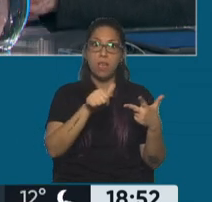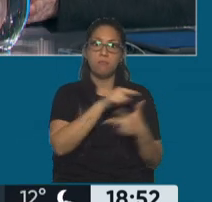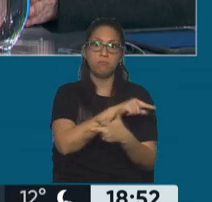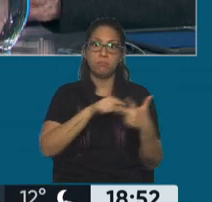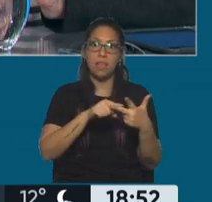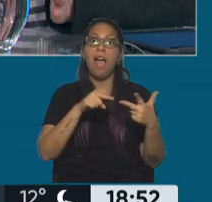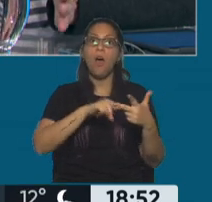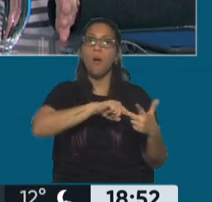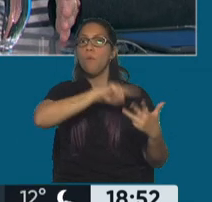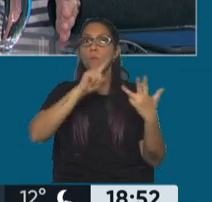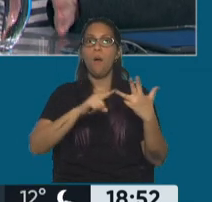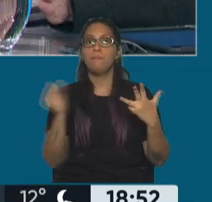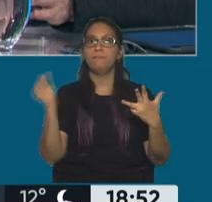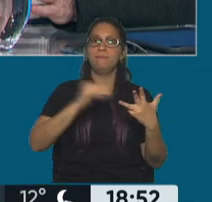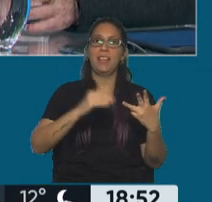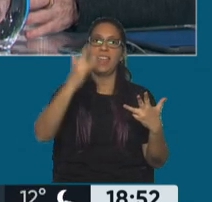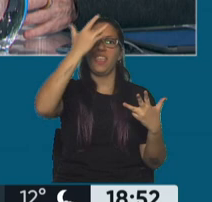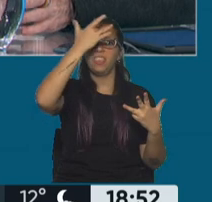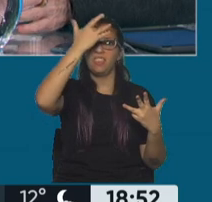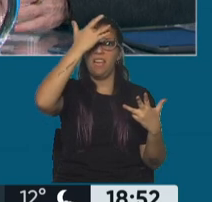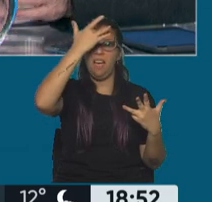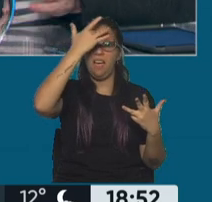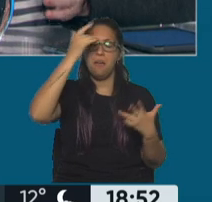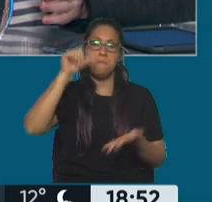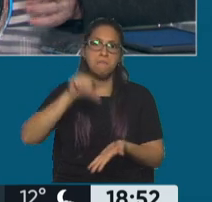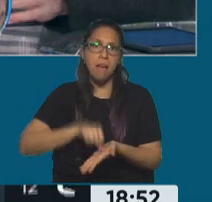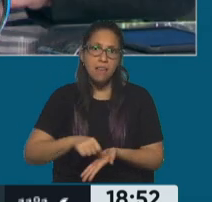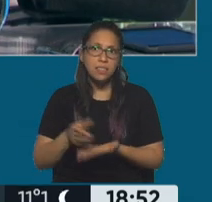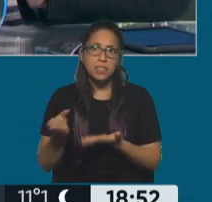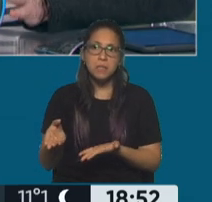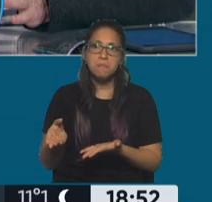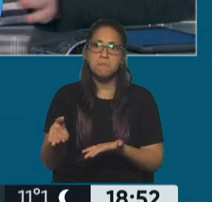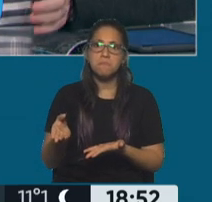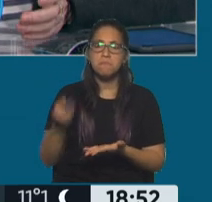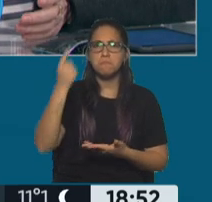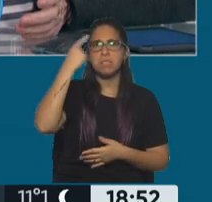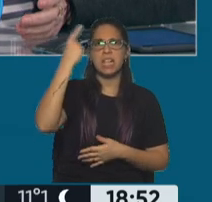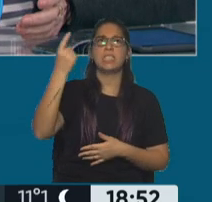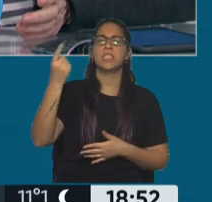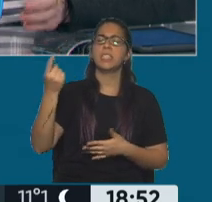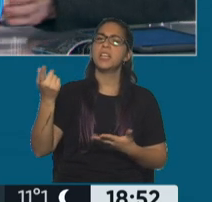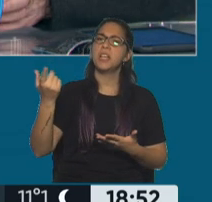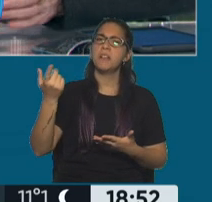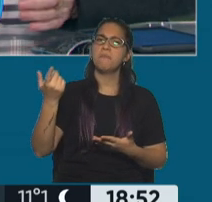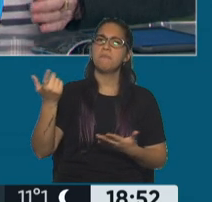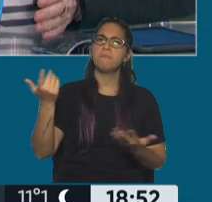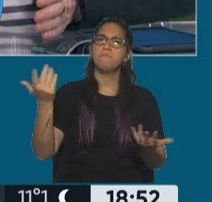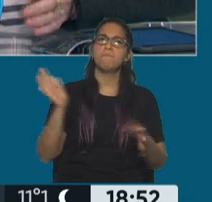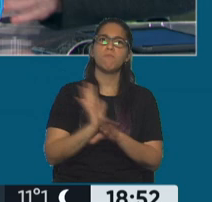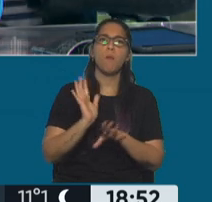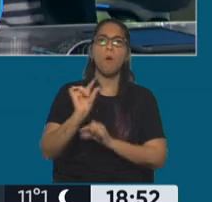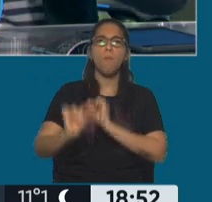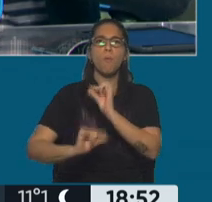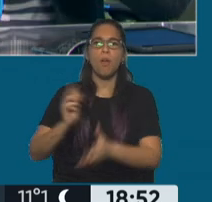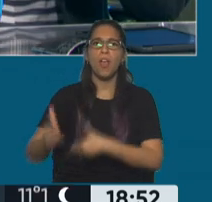y ahora se suma la India un país que uno podría decir No sé si le cabe técnicamente el nombre pero en vías de